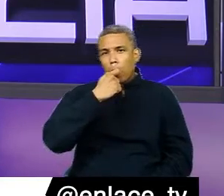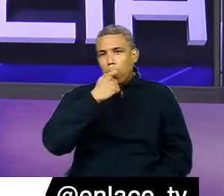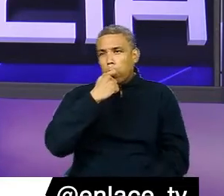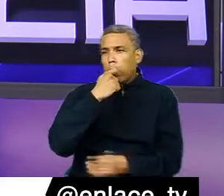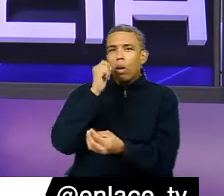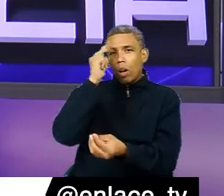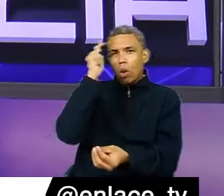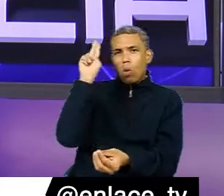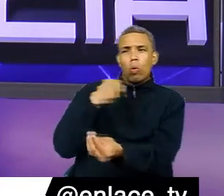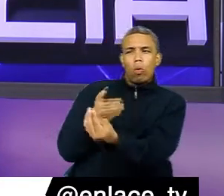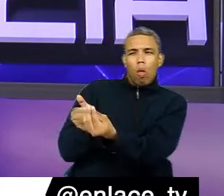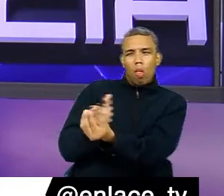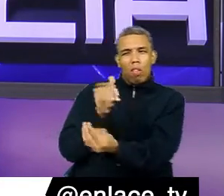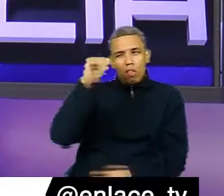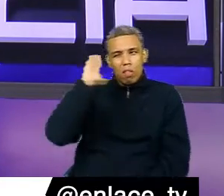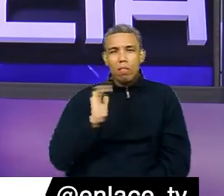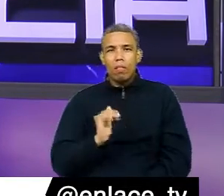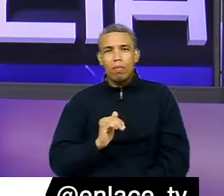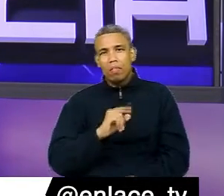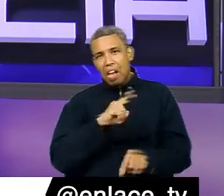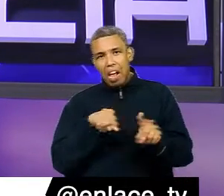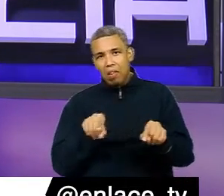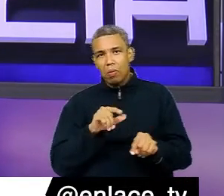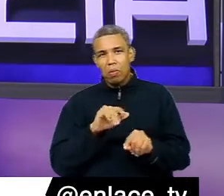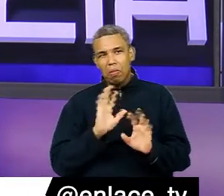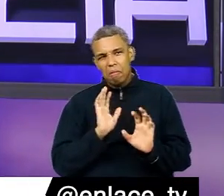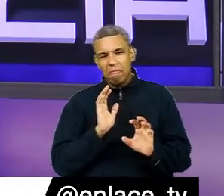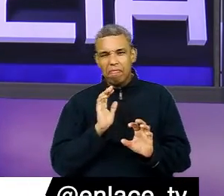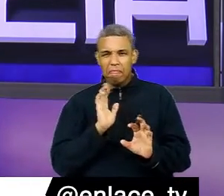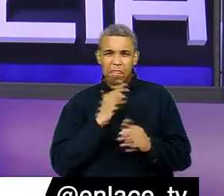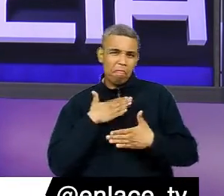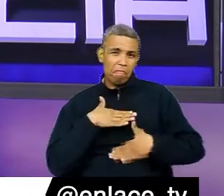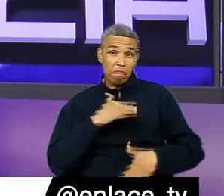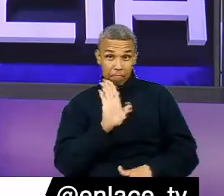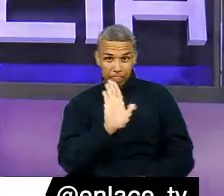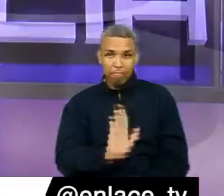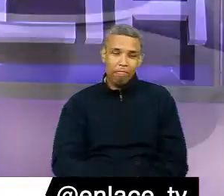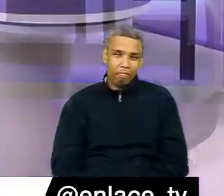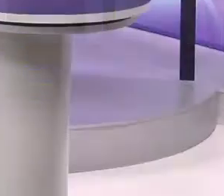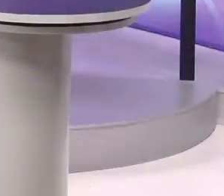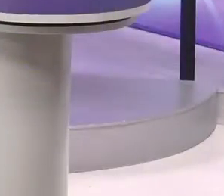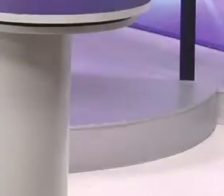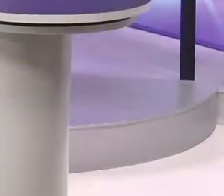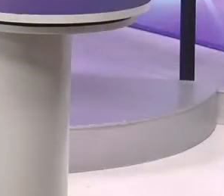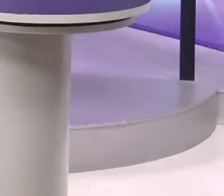resultado de Colombia. Algunos satisfechos, otros no tan conformes. Ya regresamos.